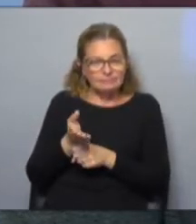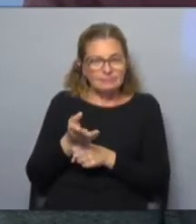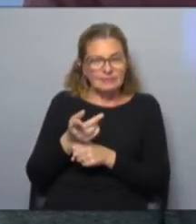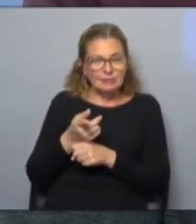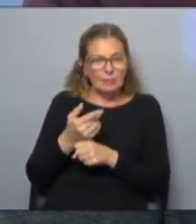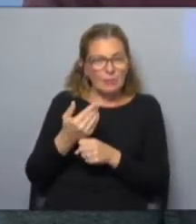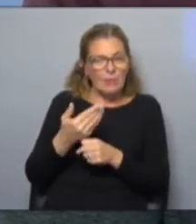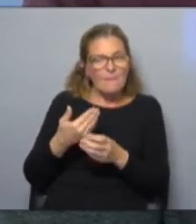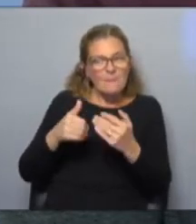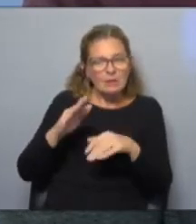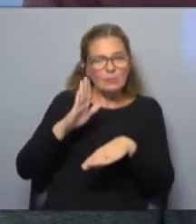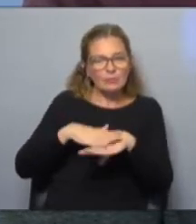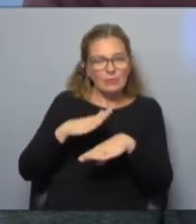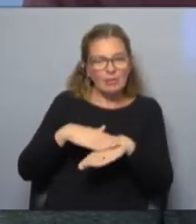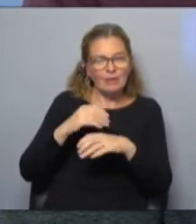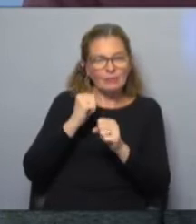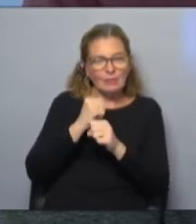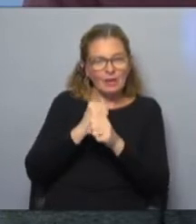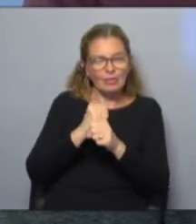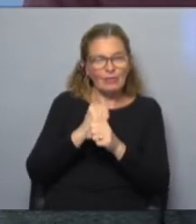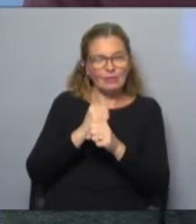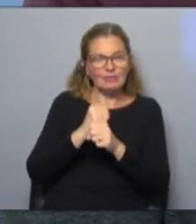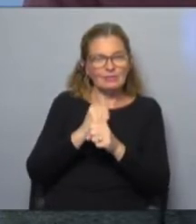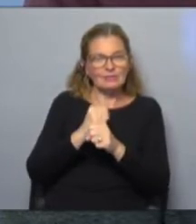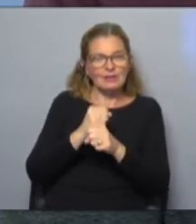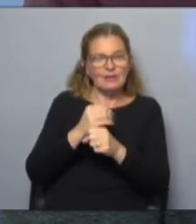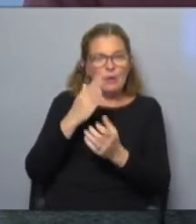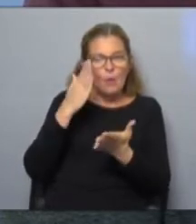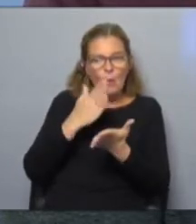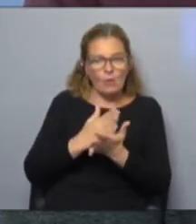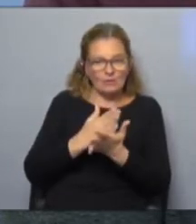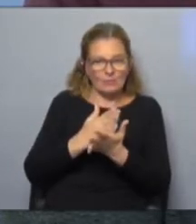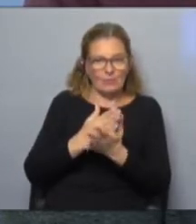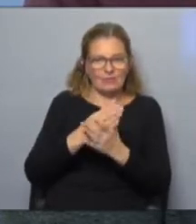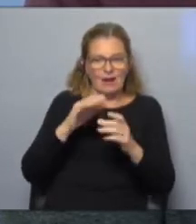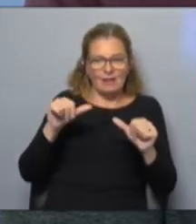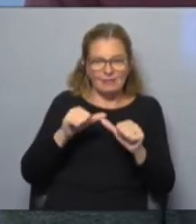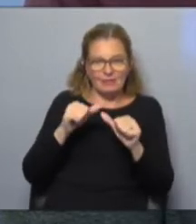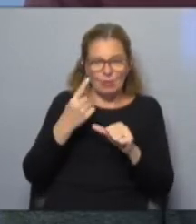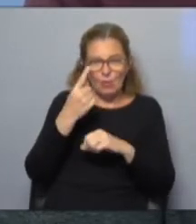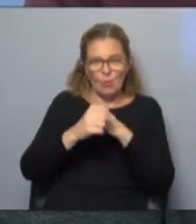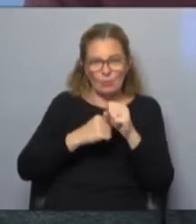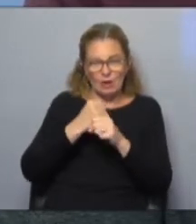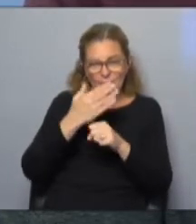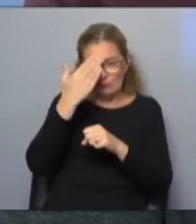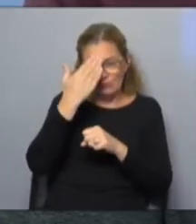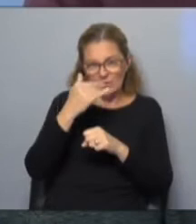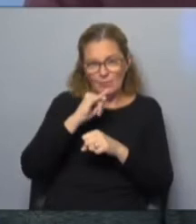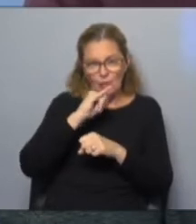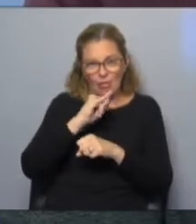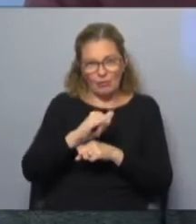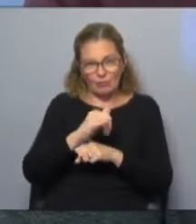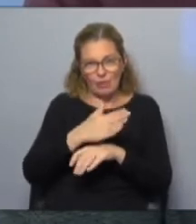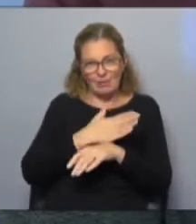carga sobre los trabajadores que están usando la última herramienta que tienen porque hace un año como el Frente Amplio lo denunció